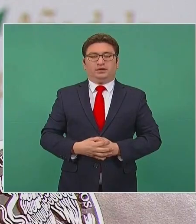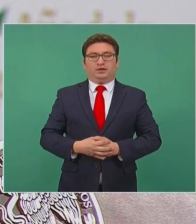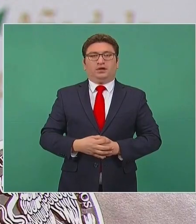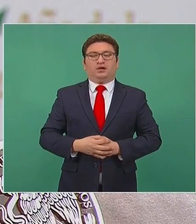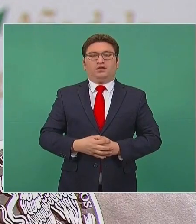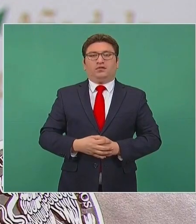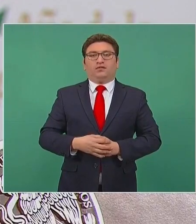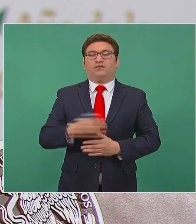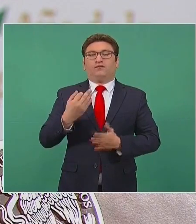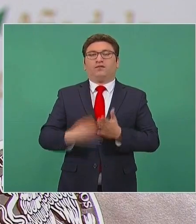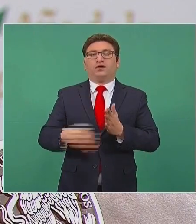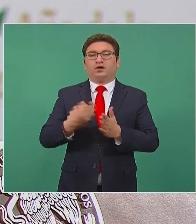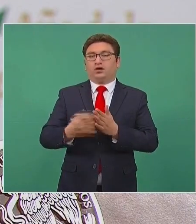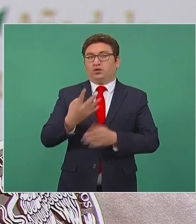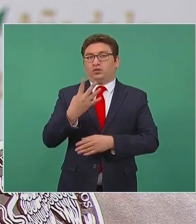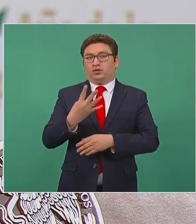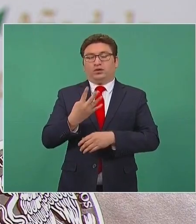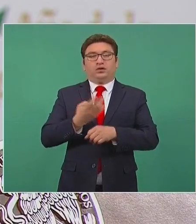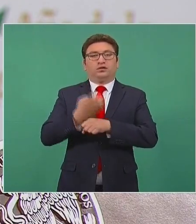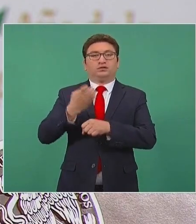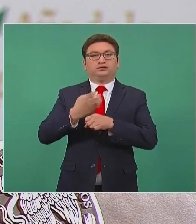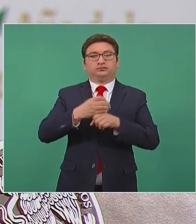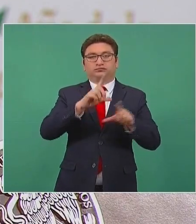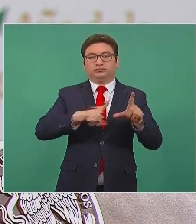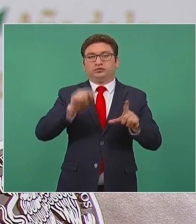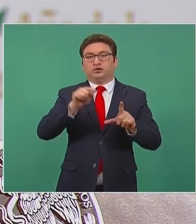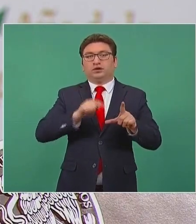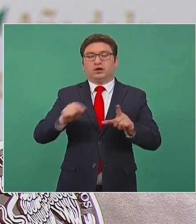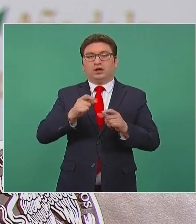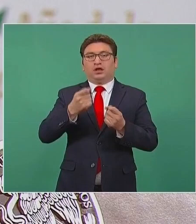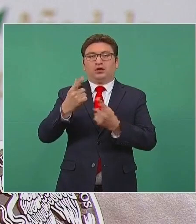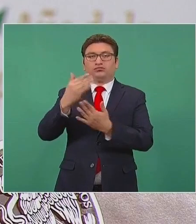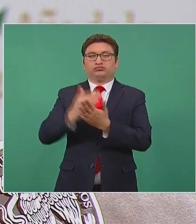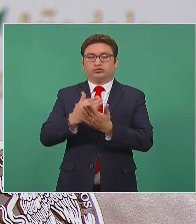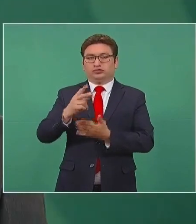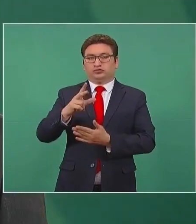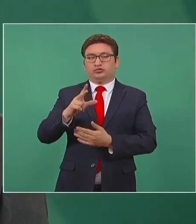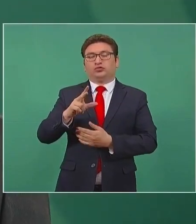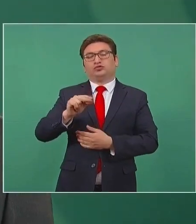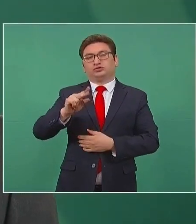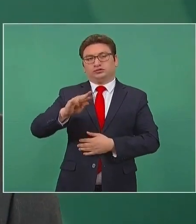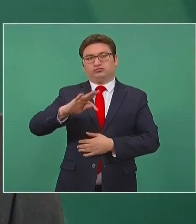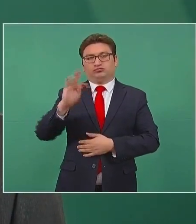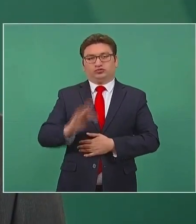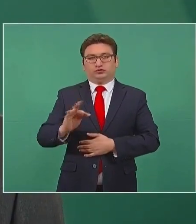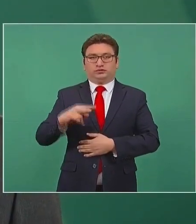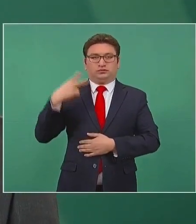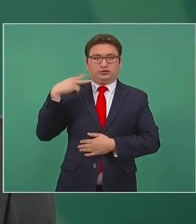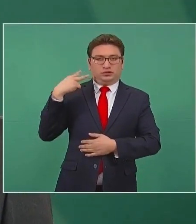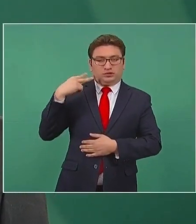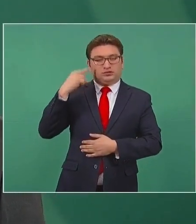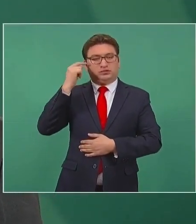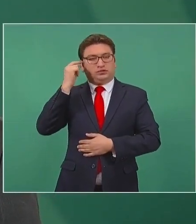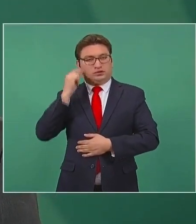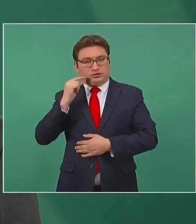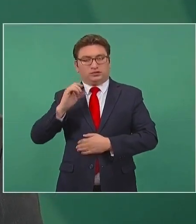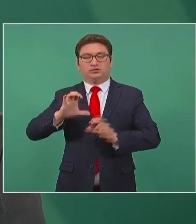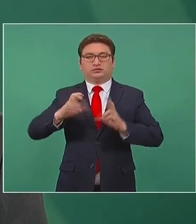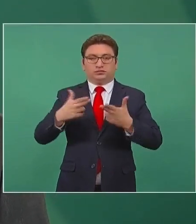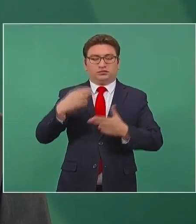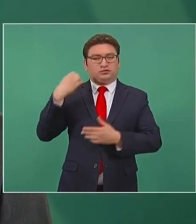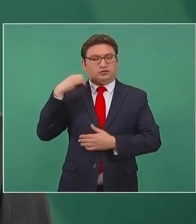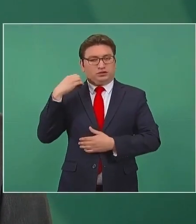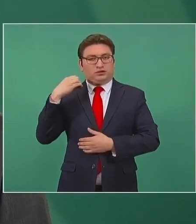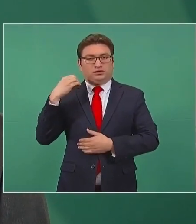solamente 4 entidades federativas tienen coberturas menores al 80 por ciento veracruz guerrero chiapas oaxaca